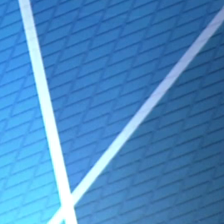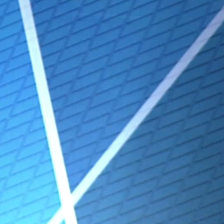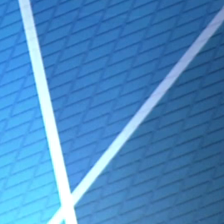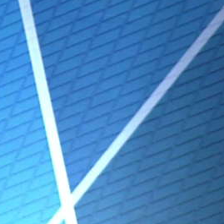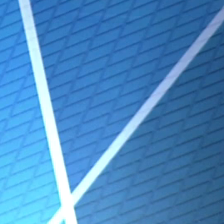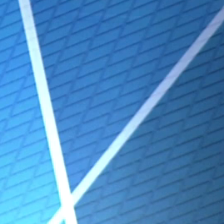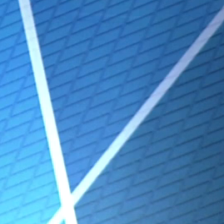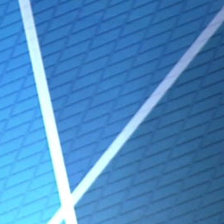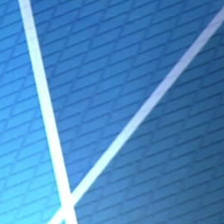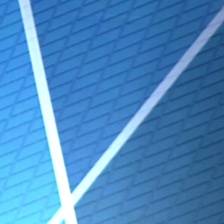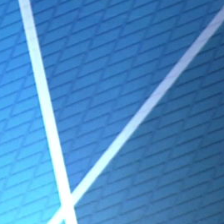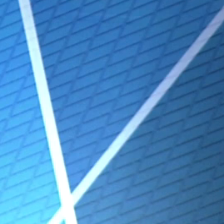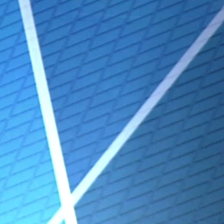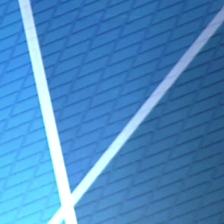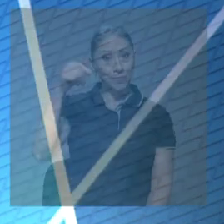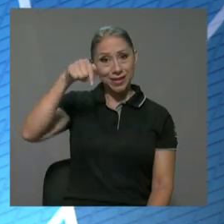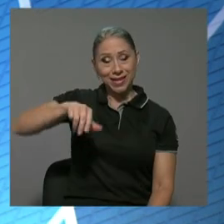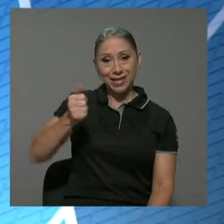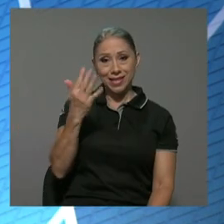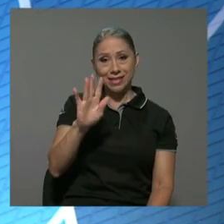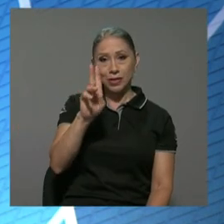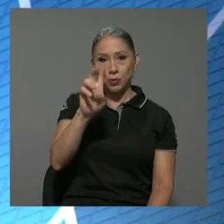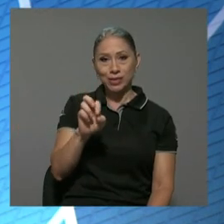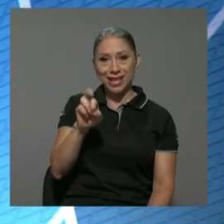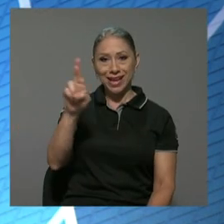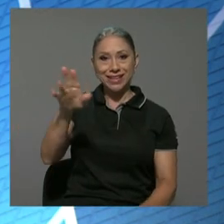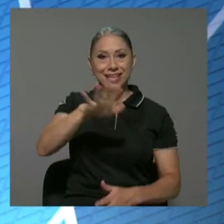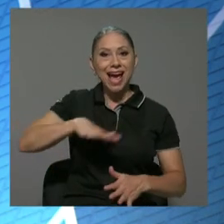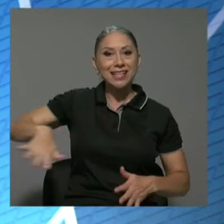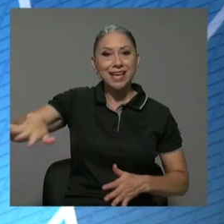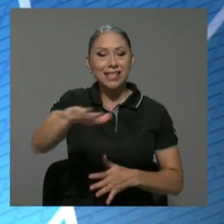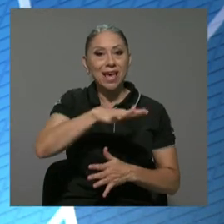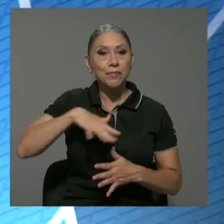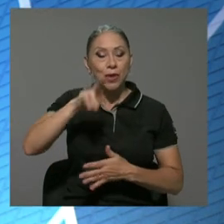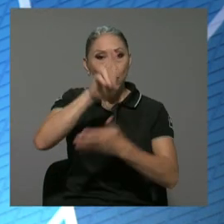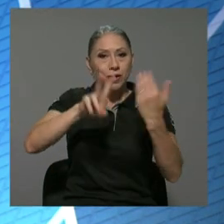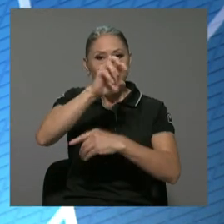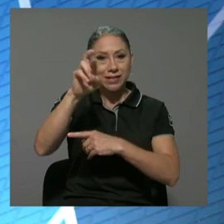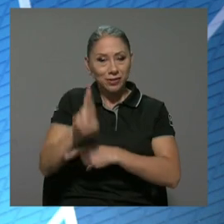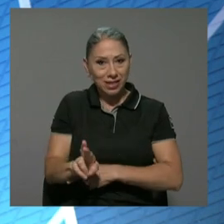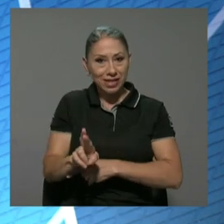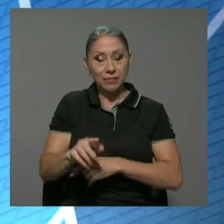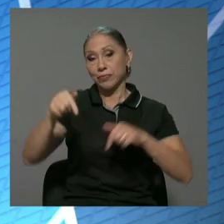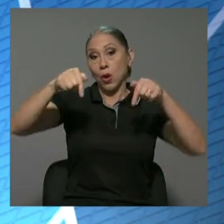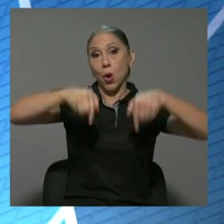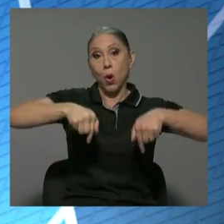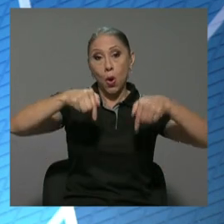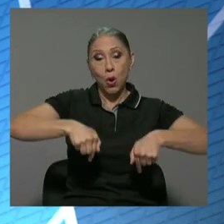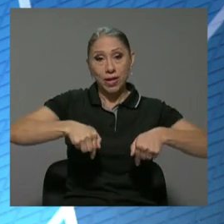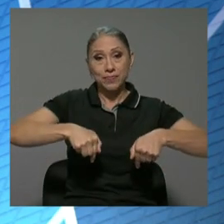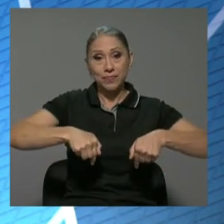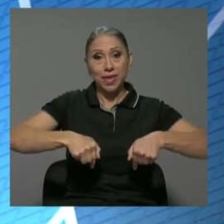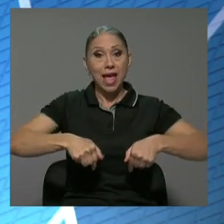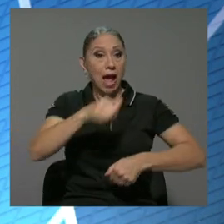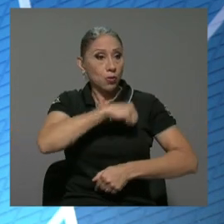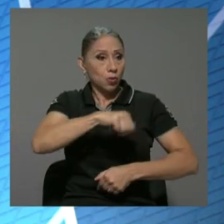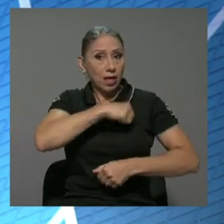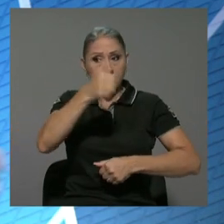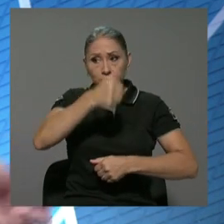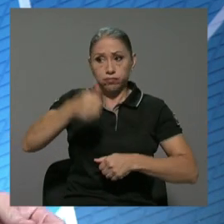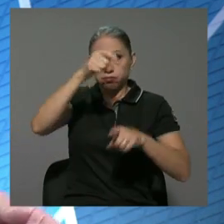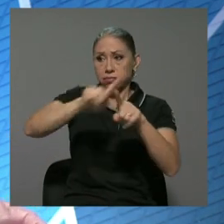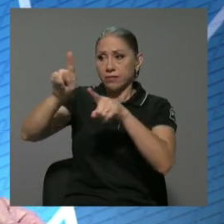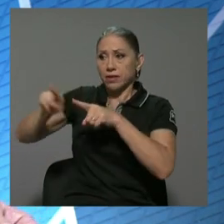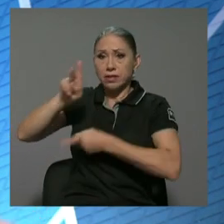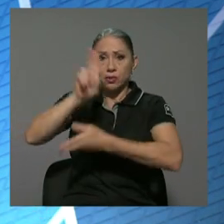15 UCR en el campus Rodrigo Facio de la Universidad de Costa Rica. El día de hoy, rectores de las universidades